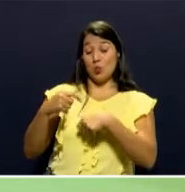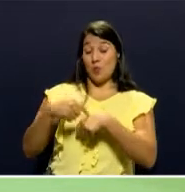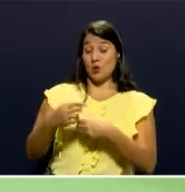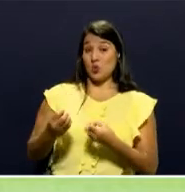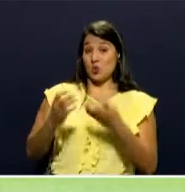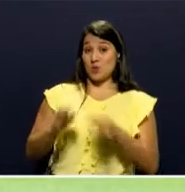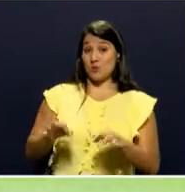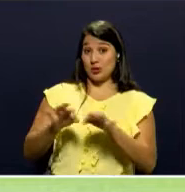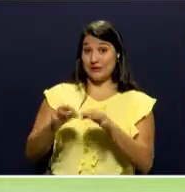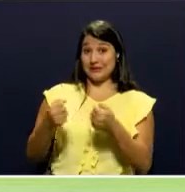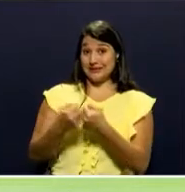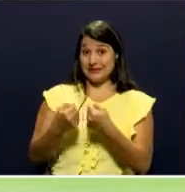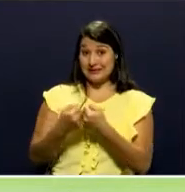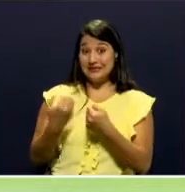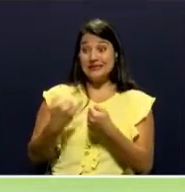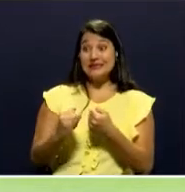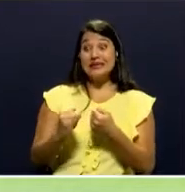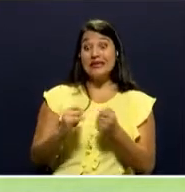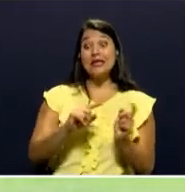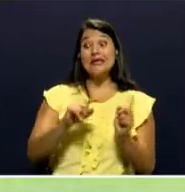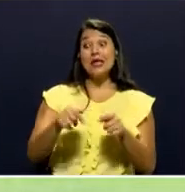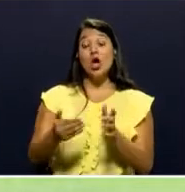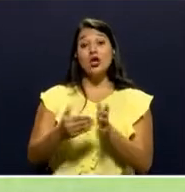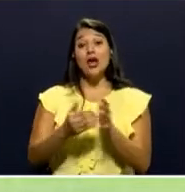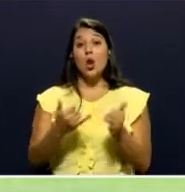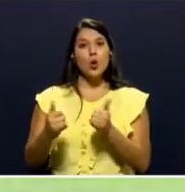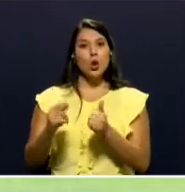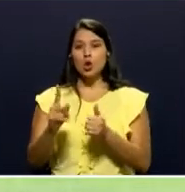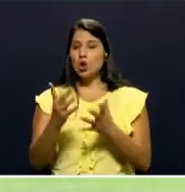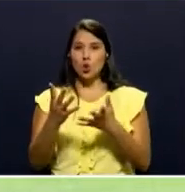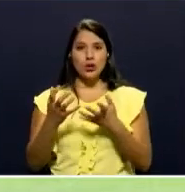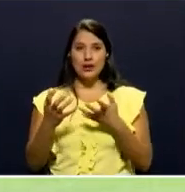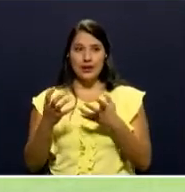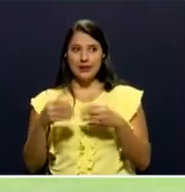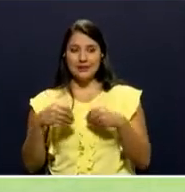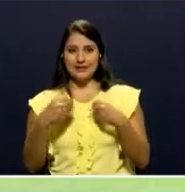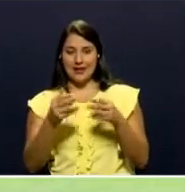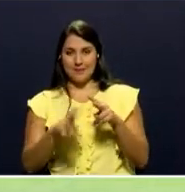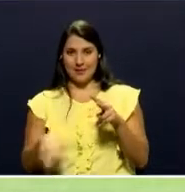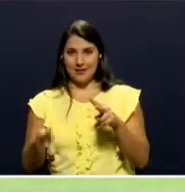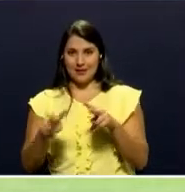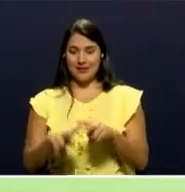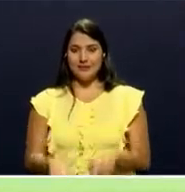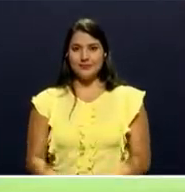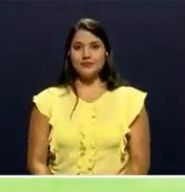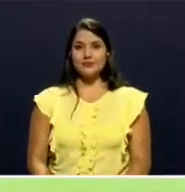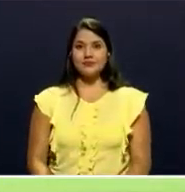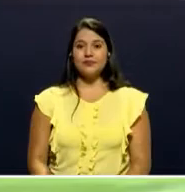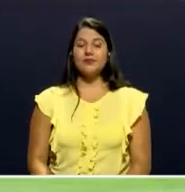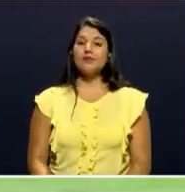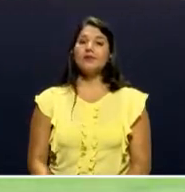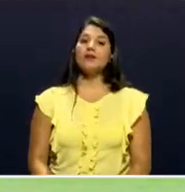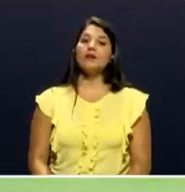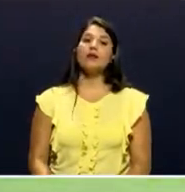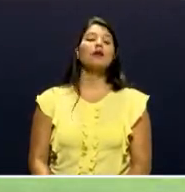y en caso de tener que regresar a las canchas no quieren volver dando ventajas que ha